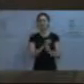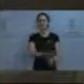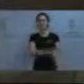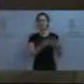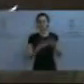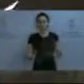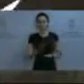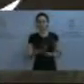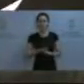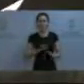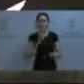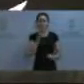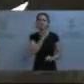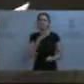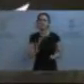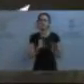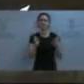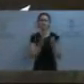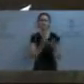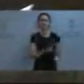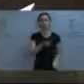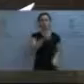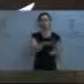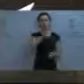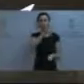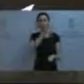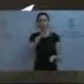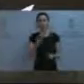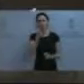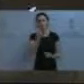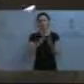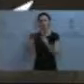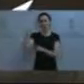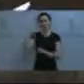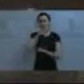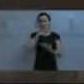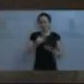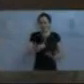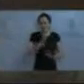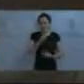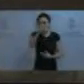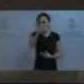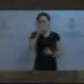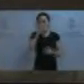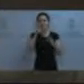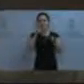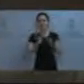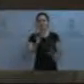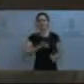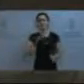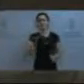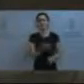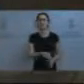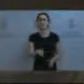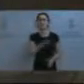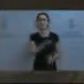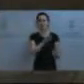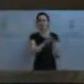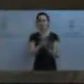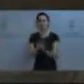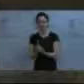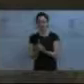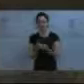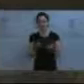en un compromiso de reunión que mantuve ahora hace un año con los alcaldes de los concejos que conforman el área. En el